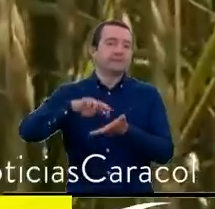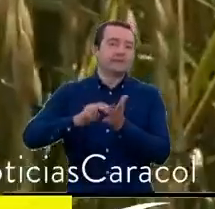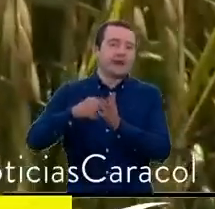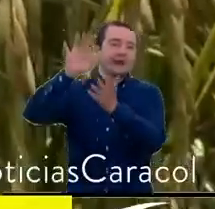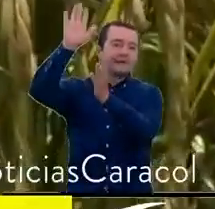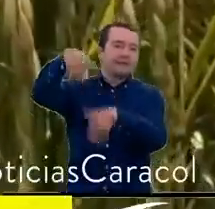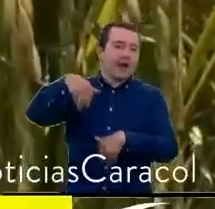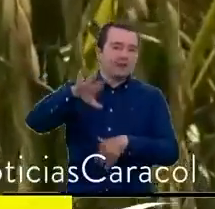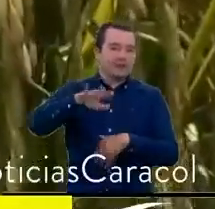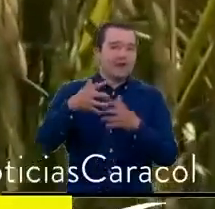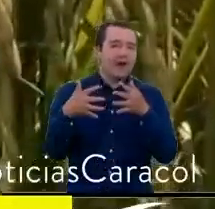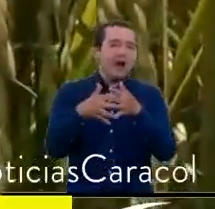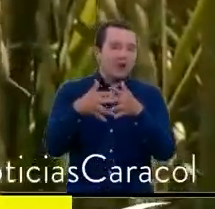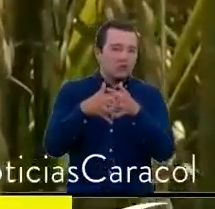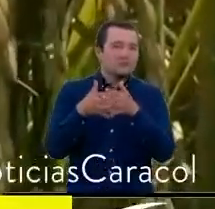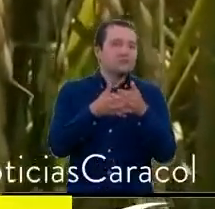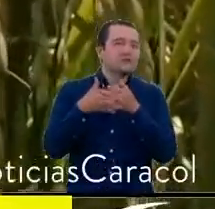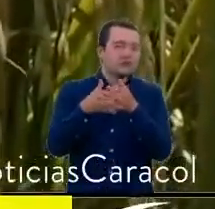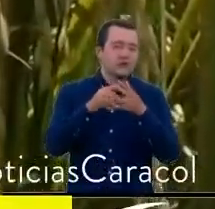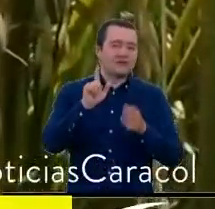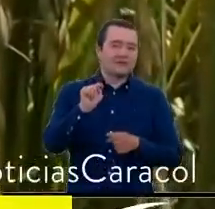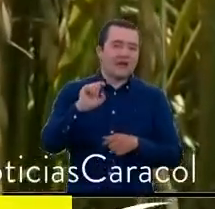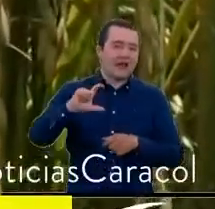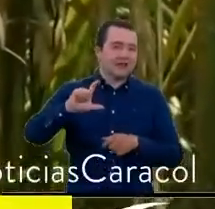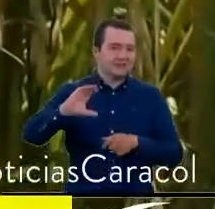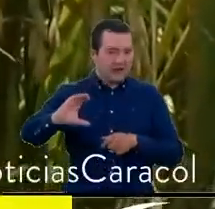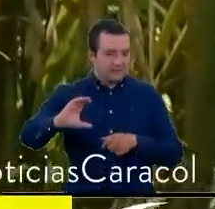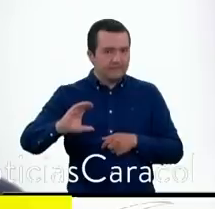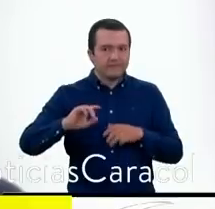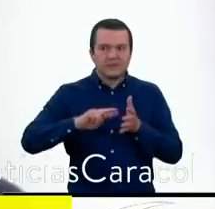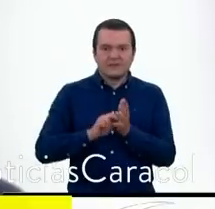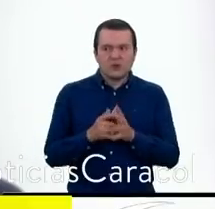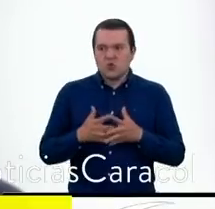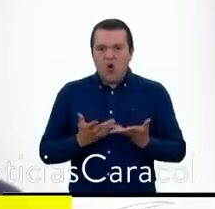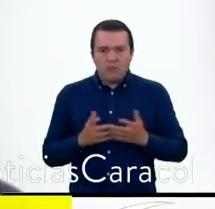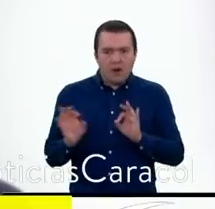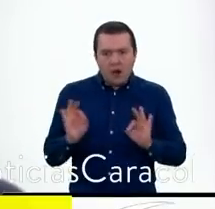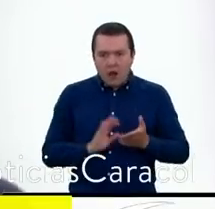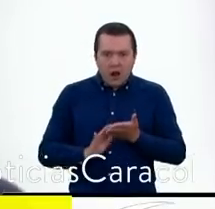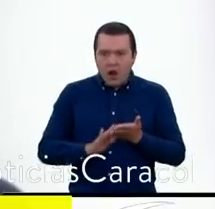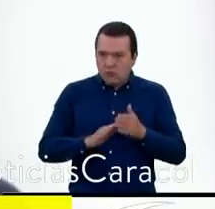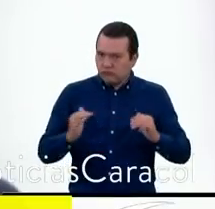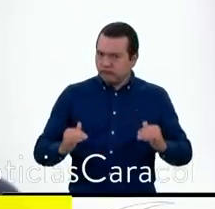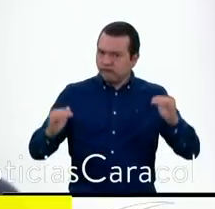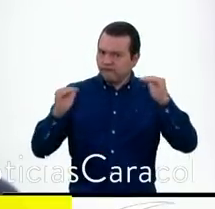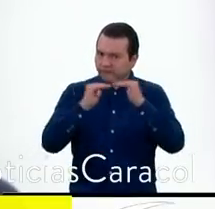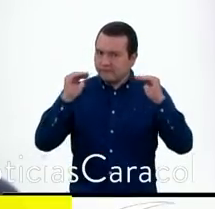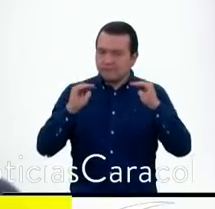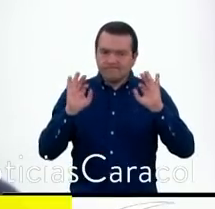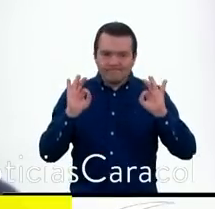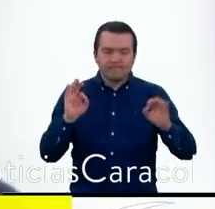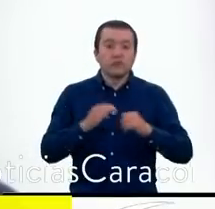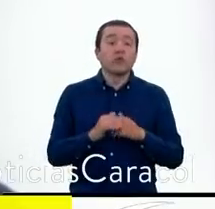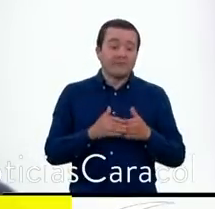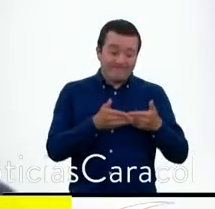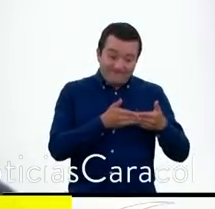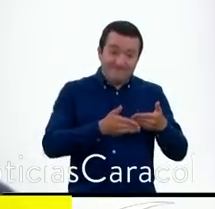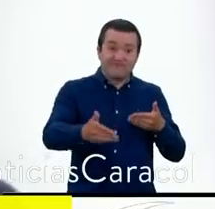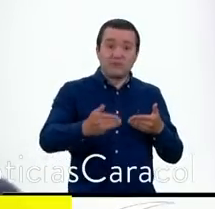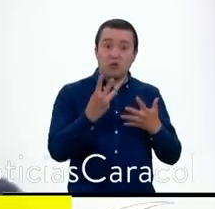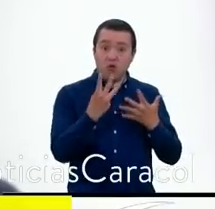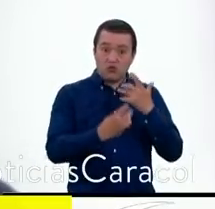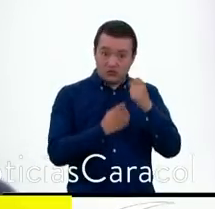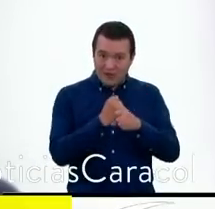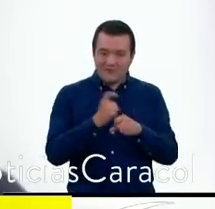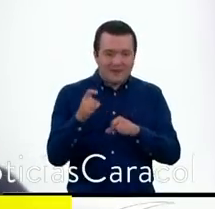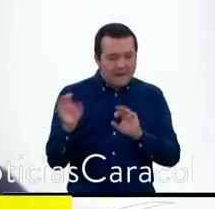Libre Comercio, y Colombia no está listo para competir. En donde en estos 8 años restantes tenemos que hacer todo lo posible